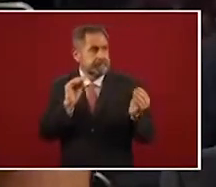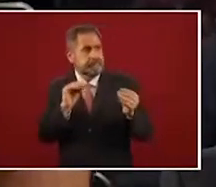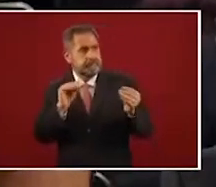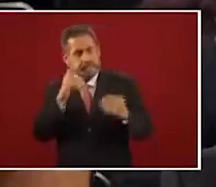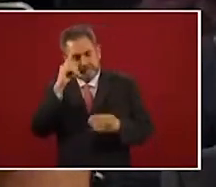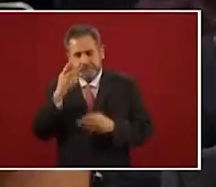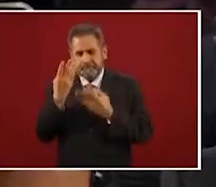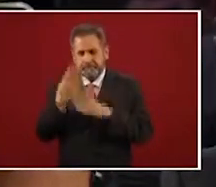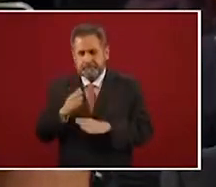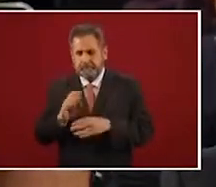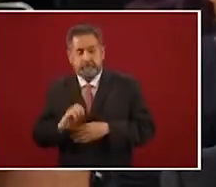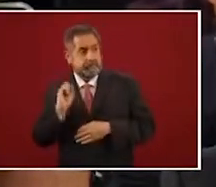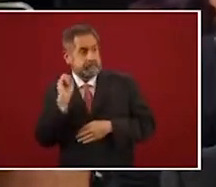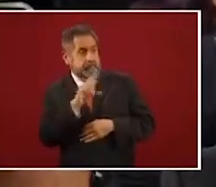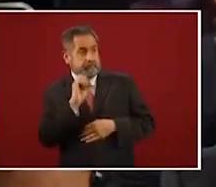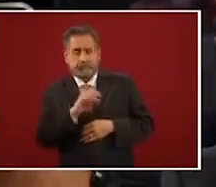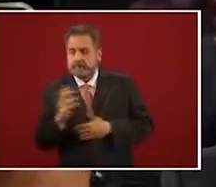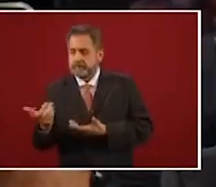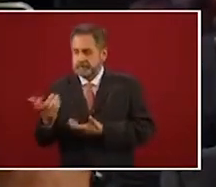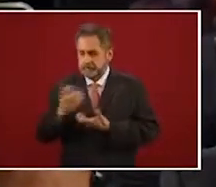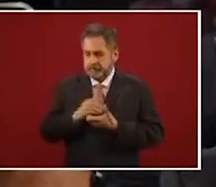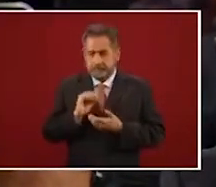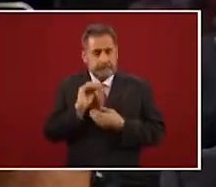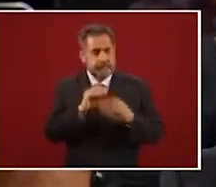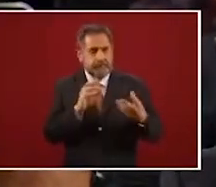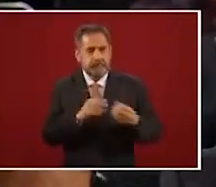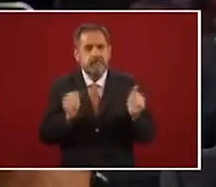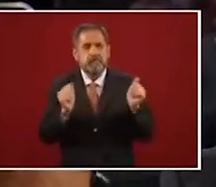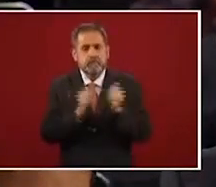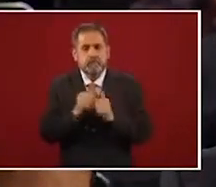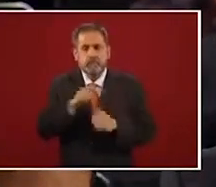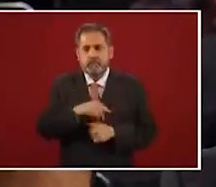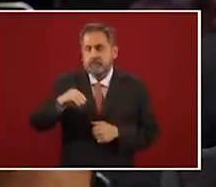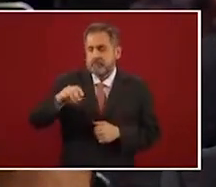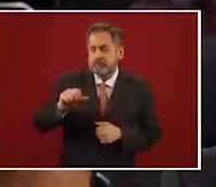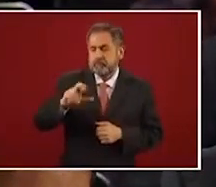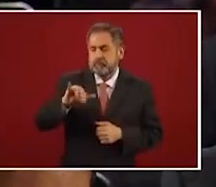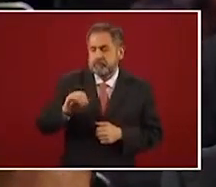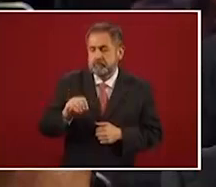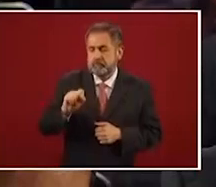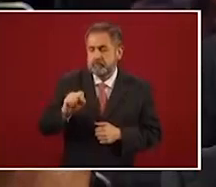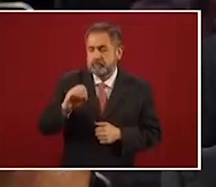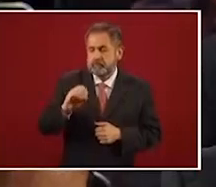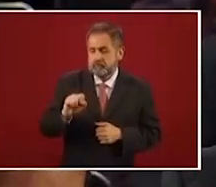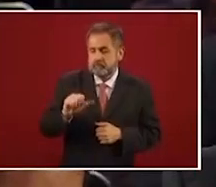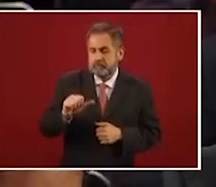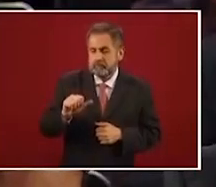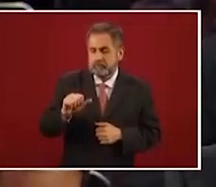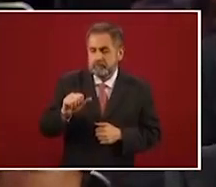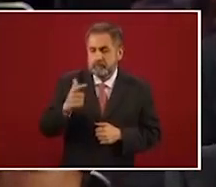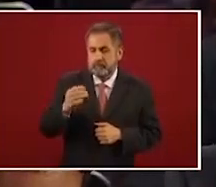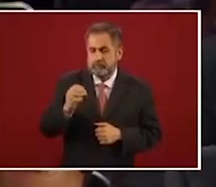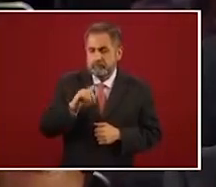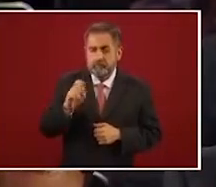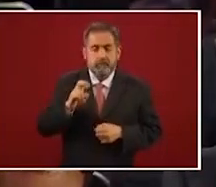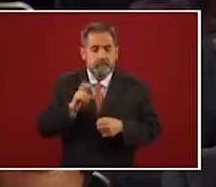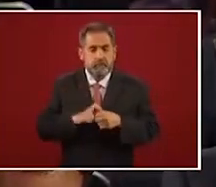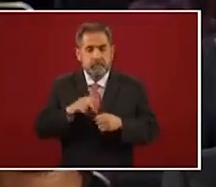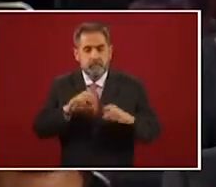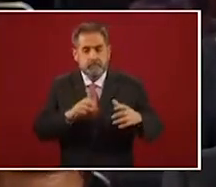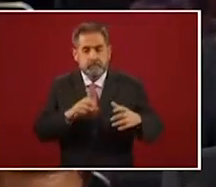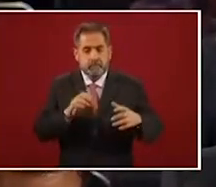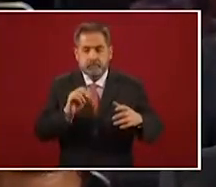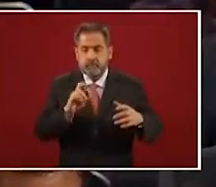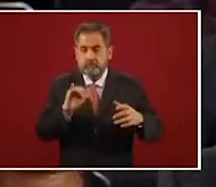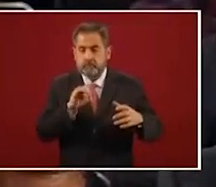fideicomiso. Llega al señor Mario Sosa Gómez, de Horizon, aquí en la Ciudad